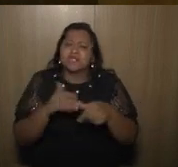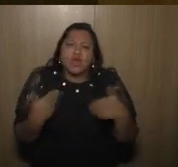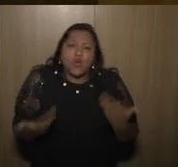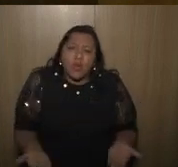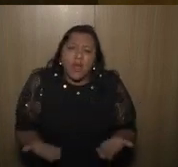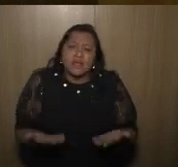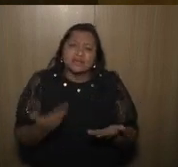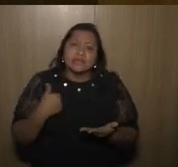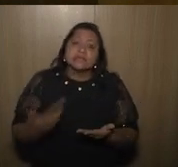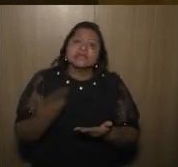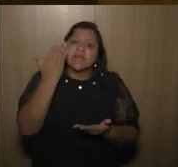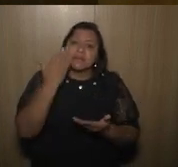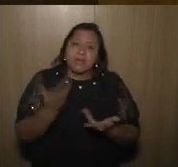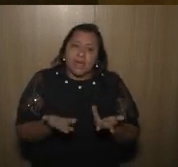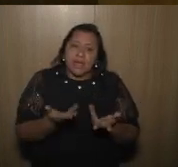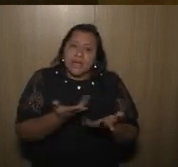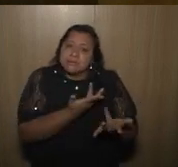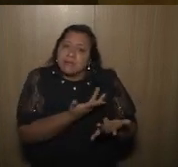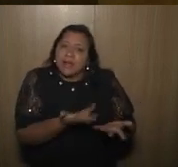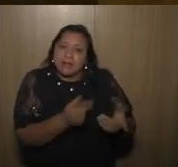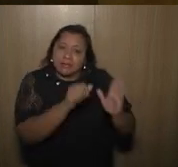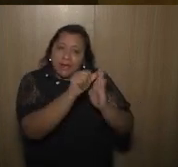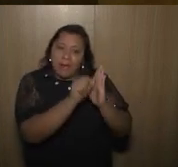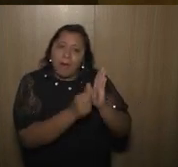qué beneficios pueden esperar ellos de él?